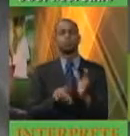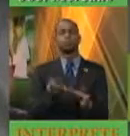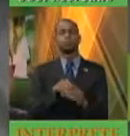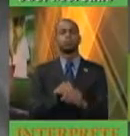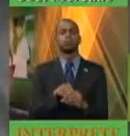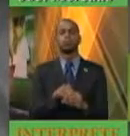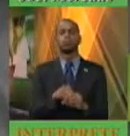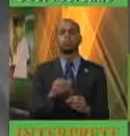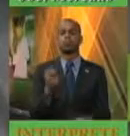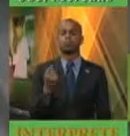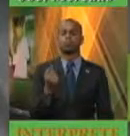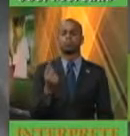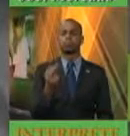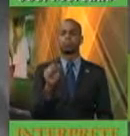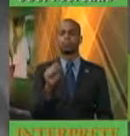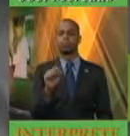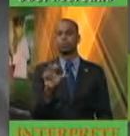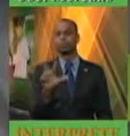constituye el